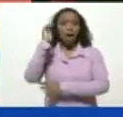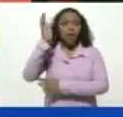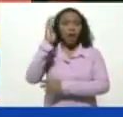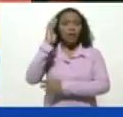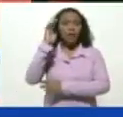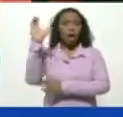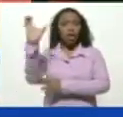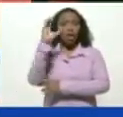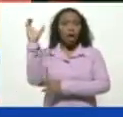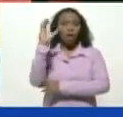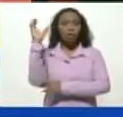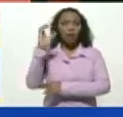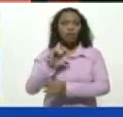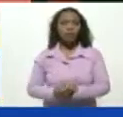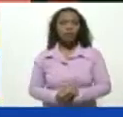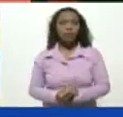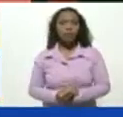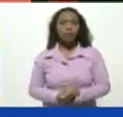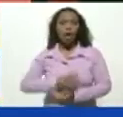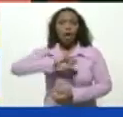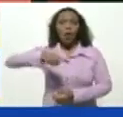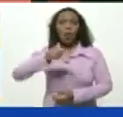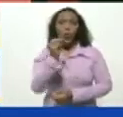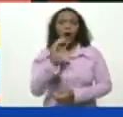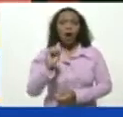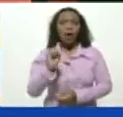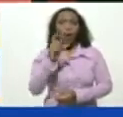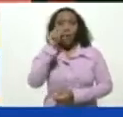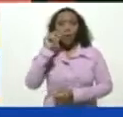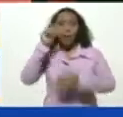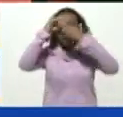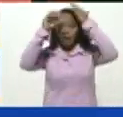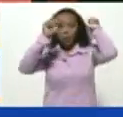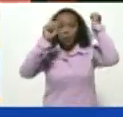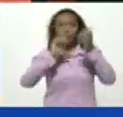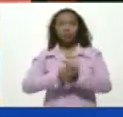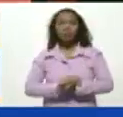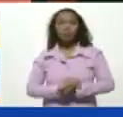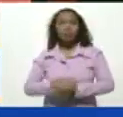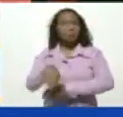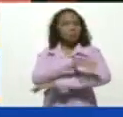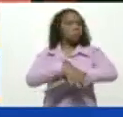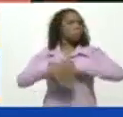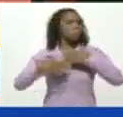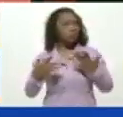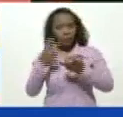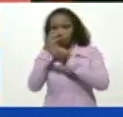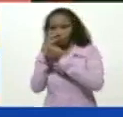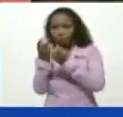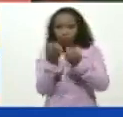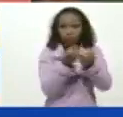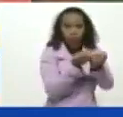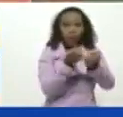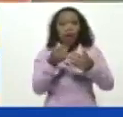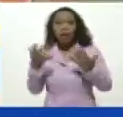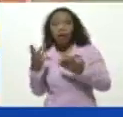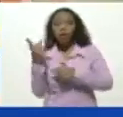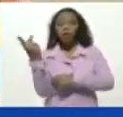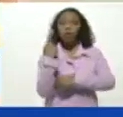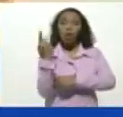Colombia, Juan Diego Gómez, senador, donde lo invita a que